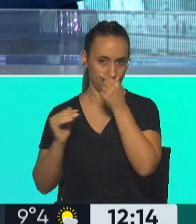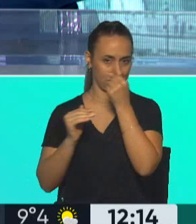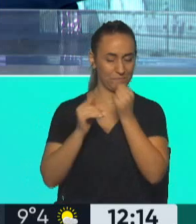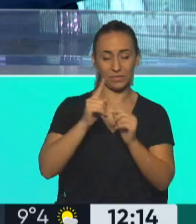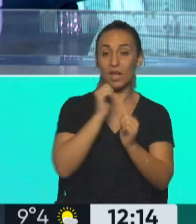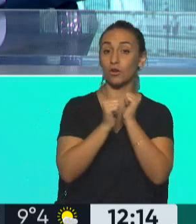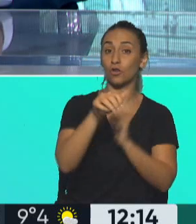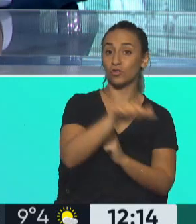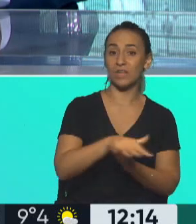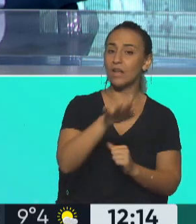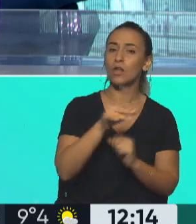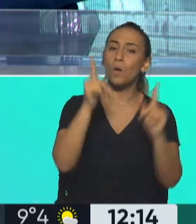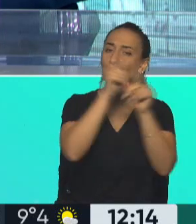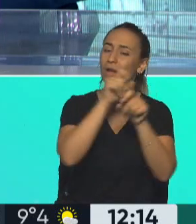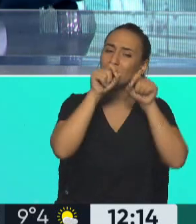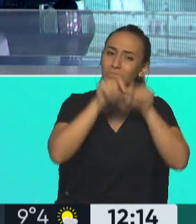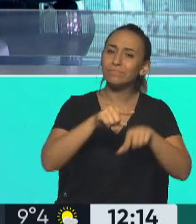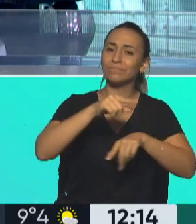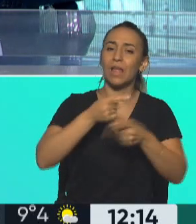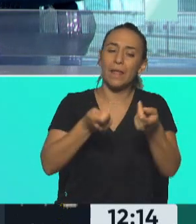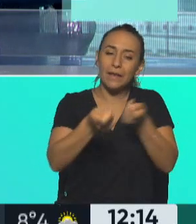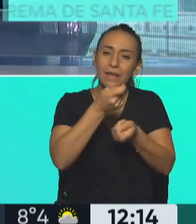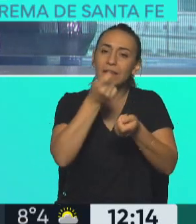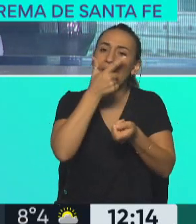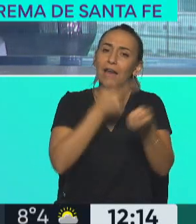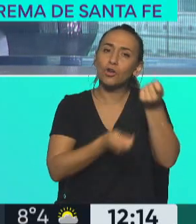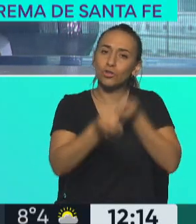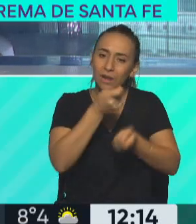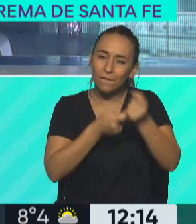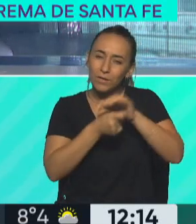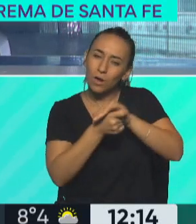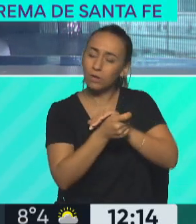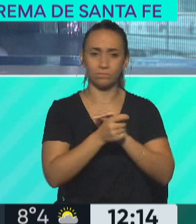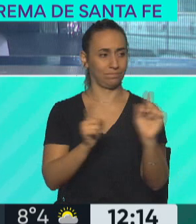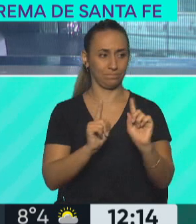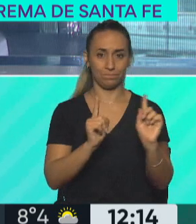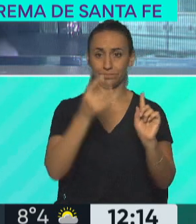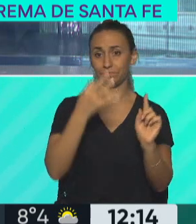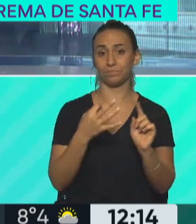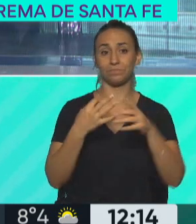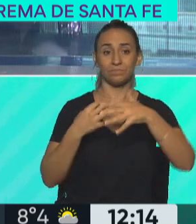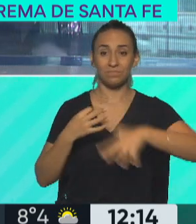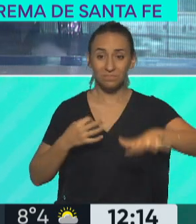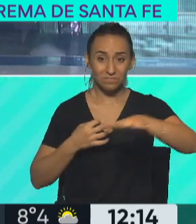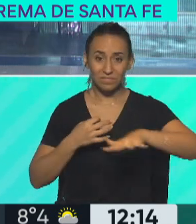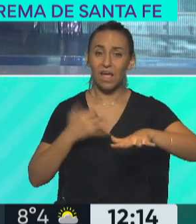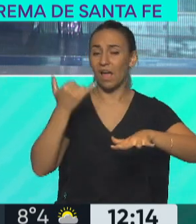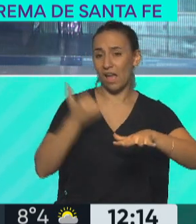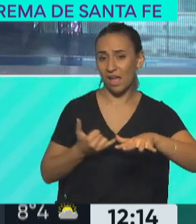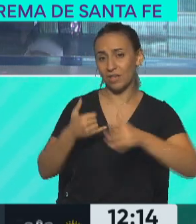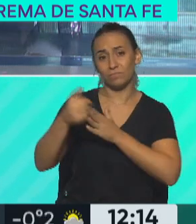problema estrictamente de narcotráfico. Rosario está en un enclave estratégico, ruta 11, 8, 34, hidrovía,